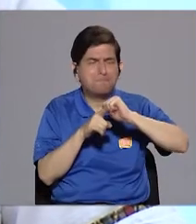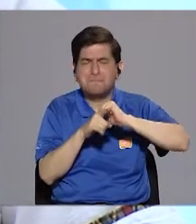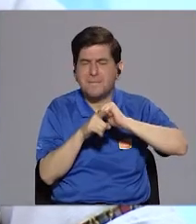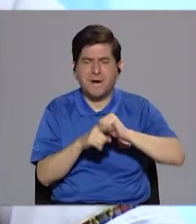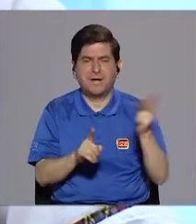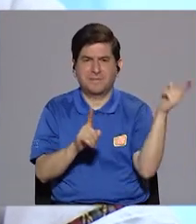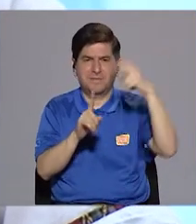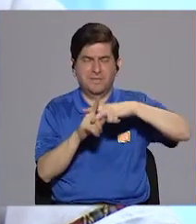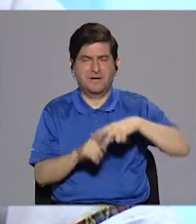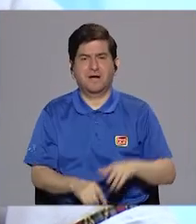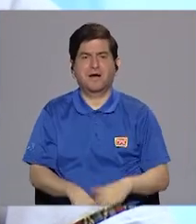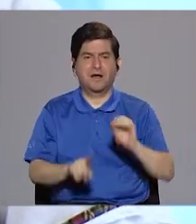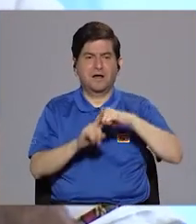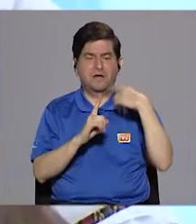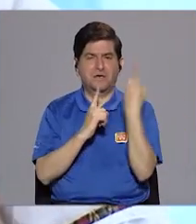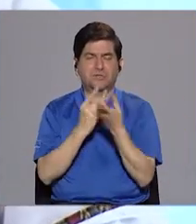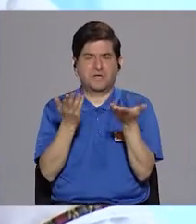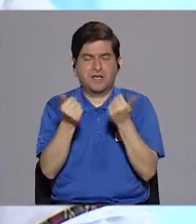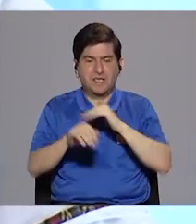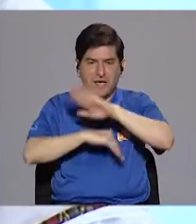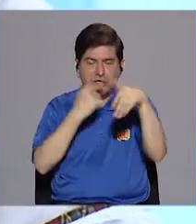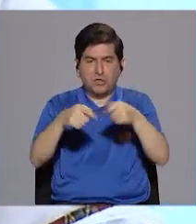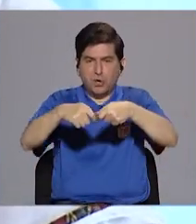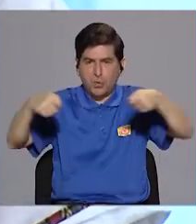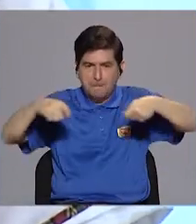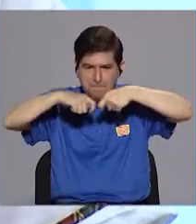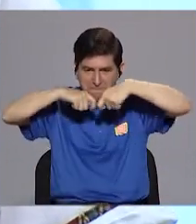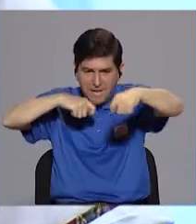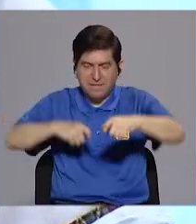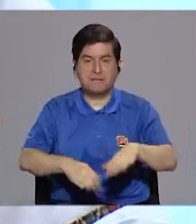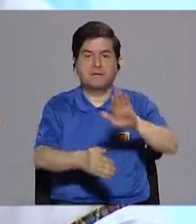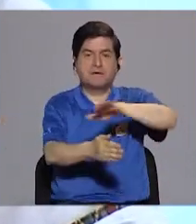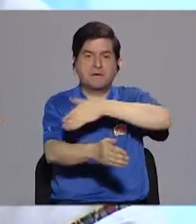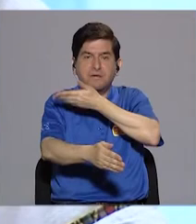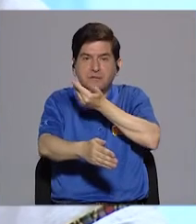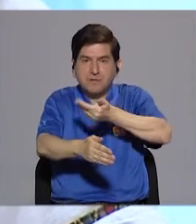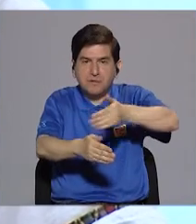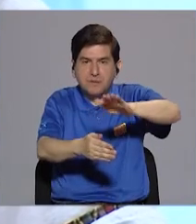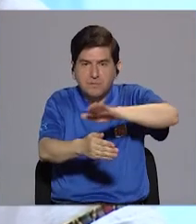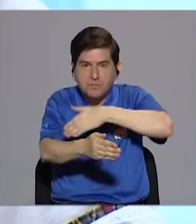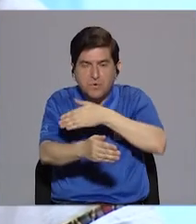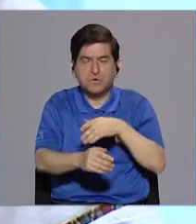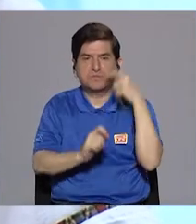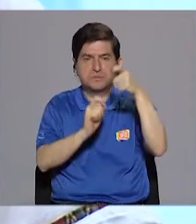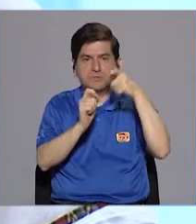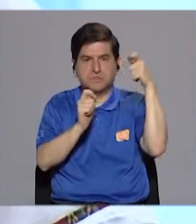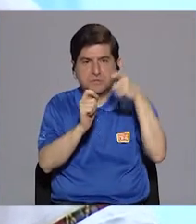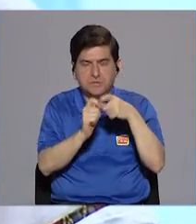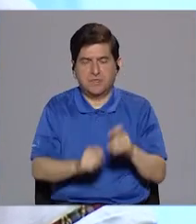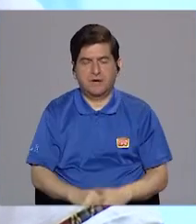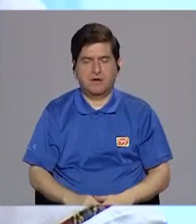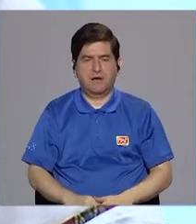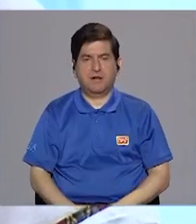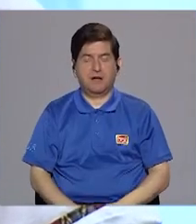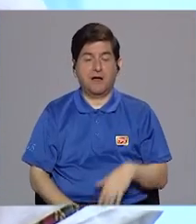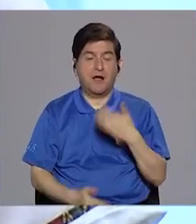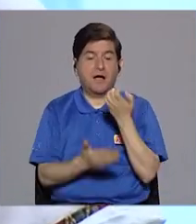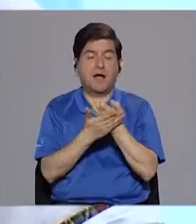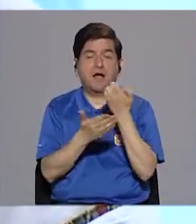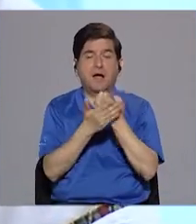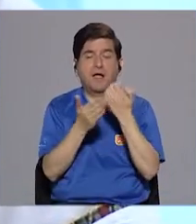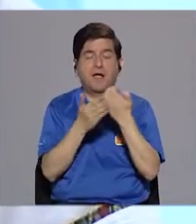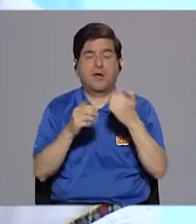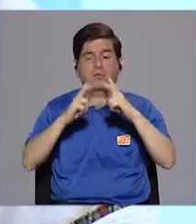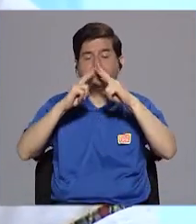que buscan nuestras sociedades es medir todo, ¿no? Y la música precisamente, medirlo todo a nivel uh-huh.